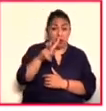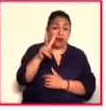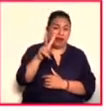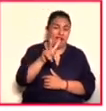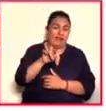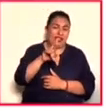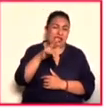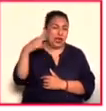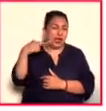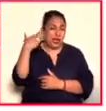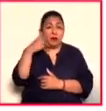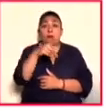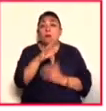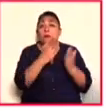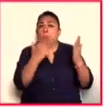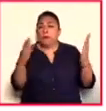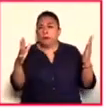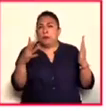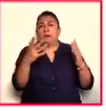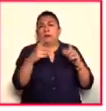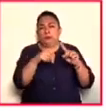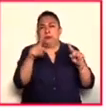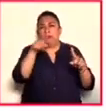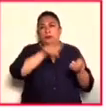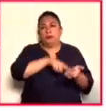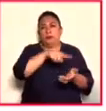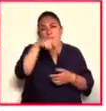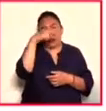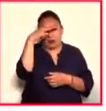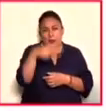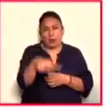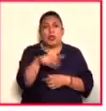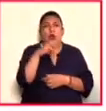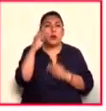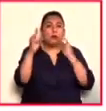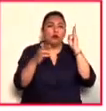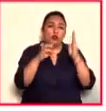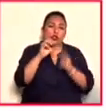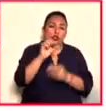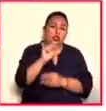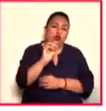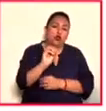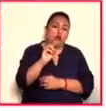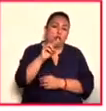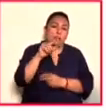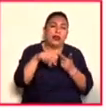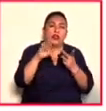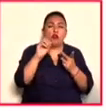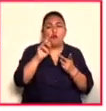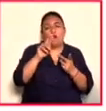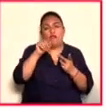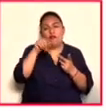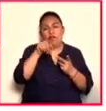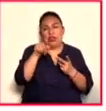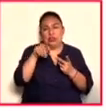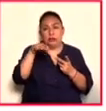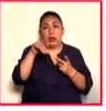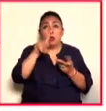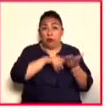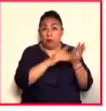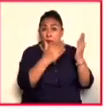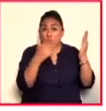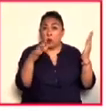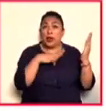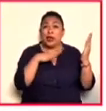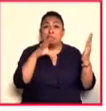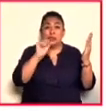de los biombos de la conquista que se conservan en México, en el Museo Soumaya o en el Museo Franz Mayer, este biombo incluye, además de